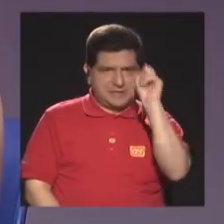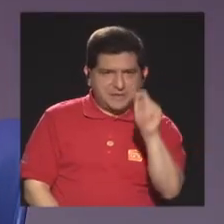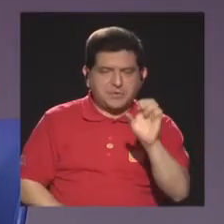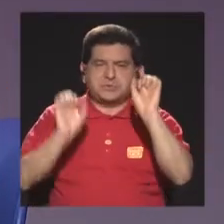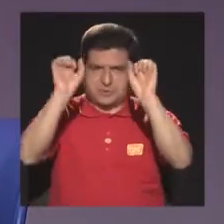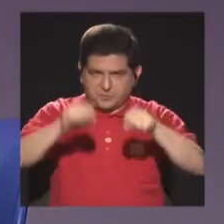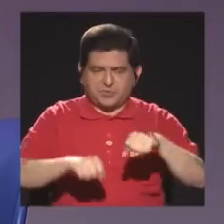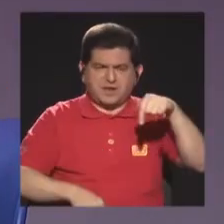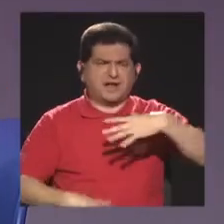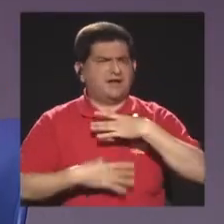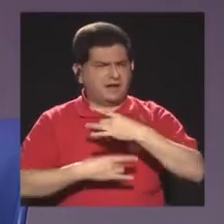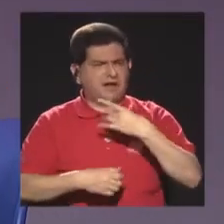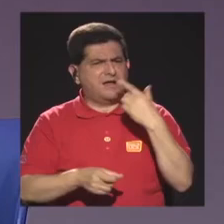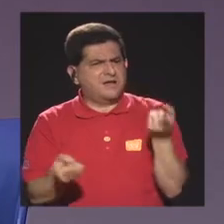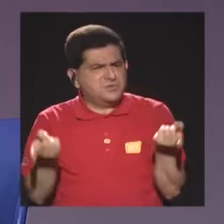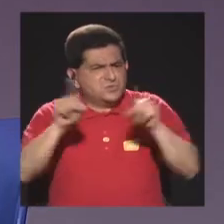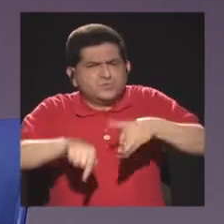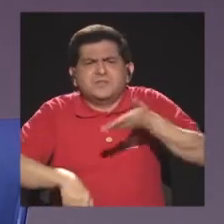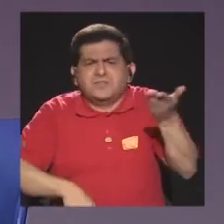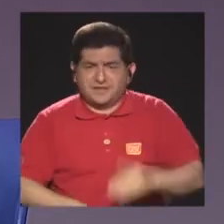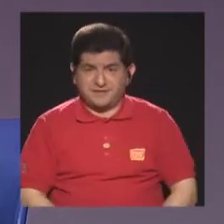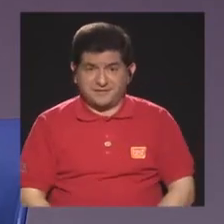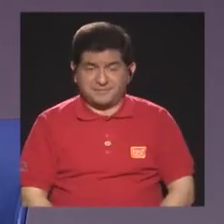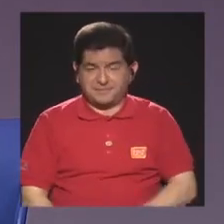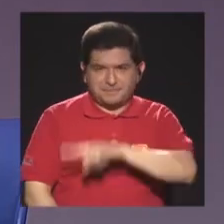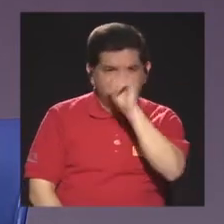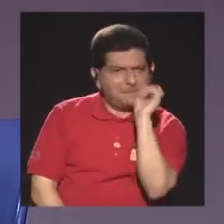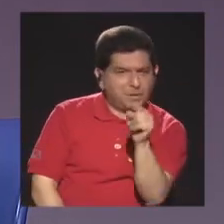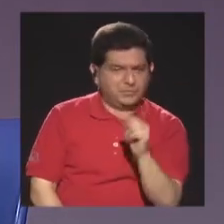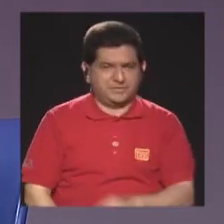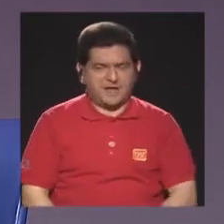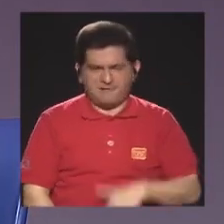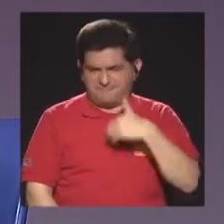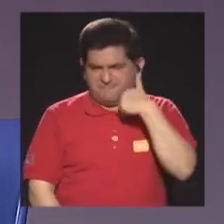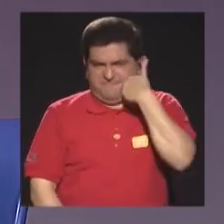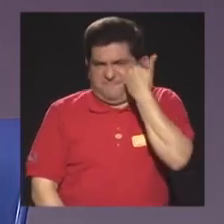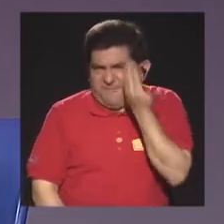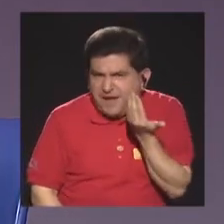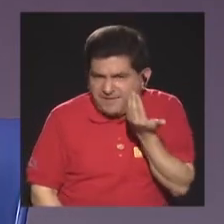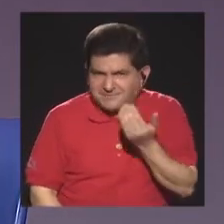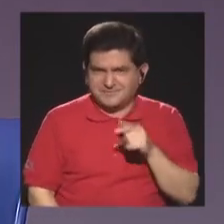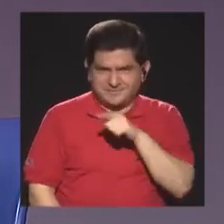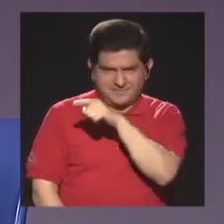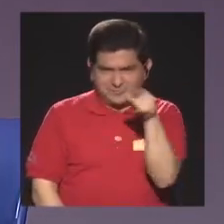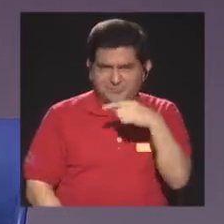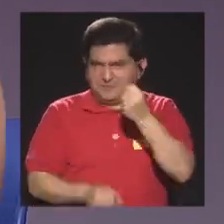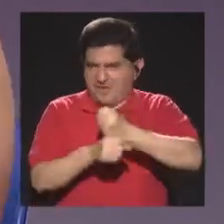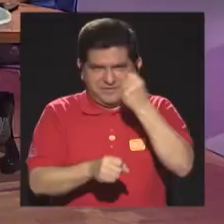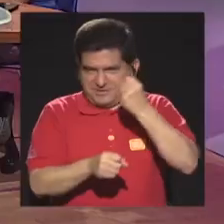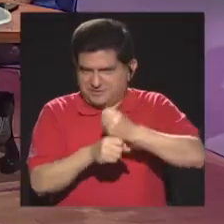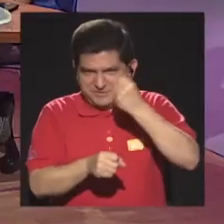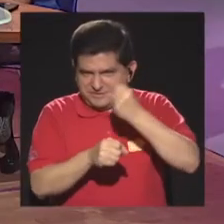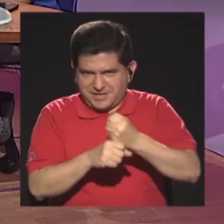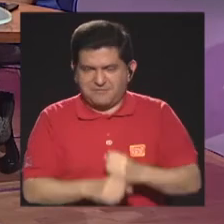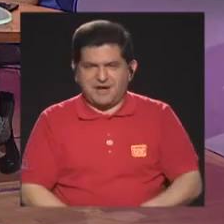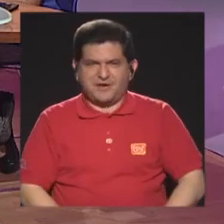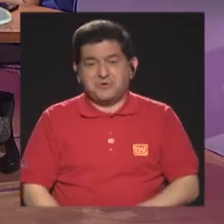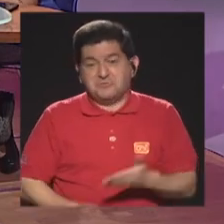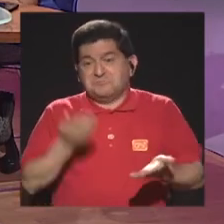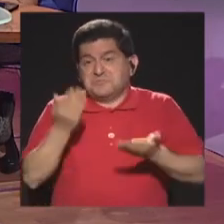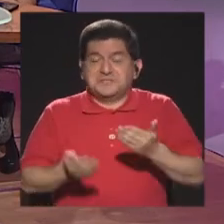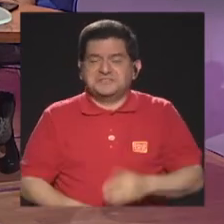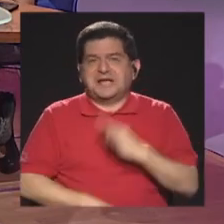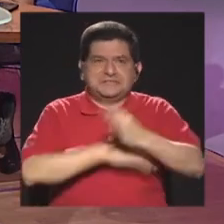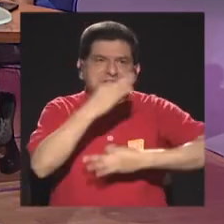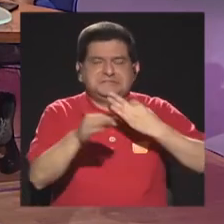muy interesadas en qué es lo que pasa. ¿Fue fácil llegar con ustedes a esos trabajos tan masculinos, tan